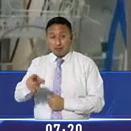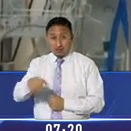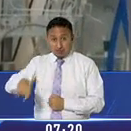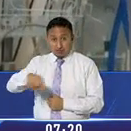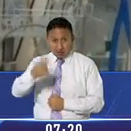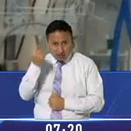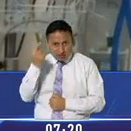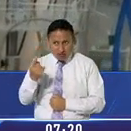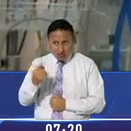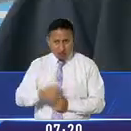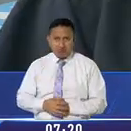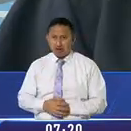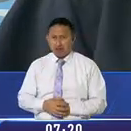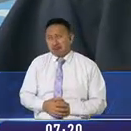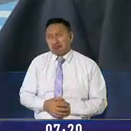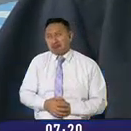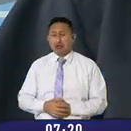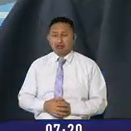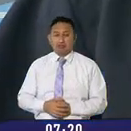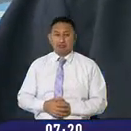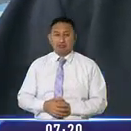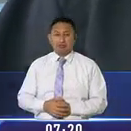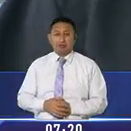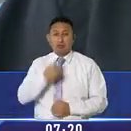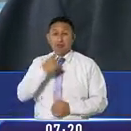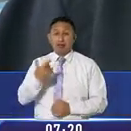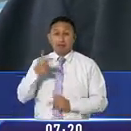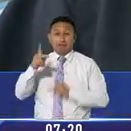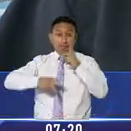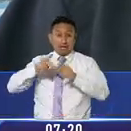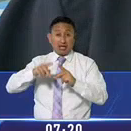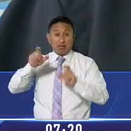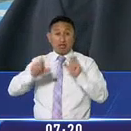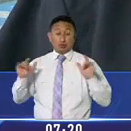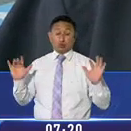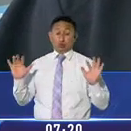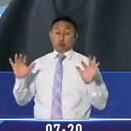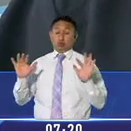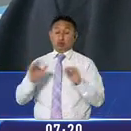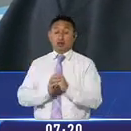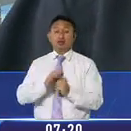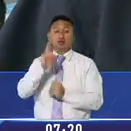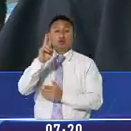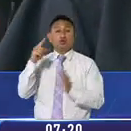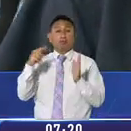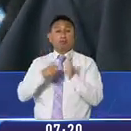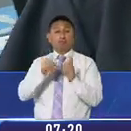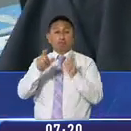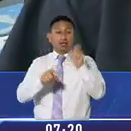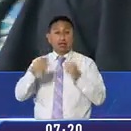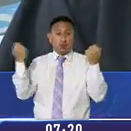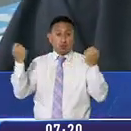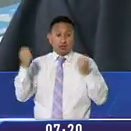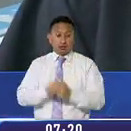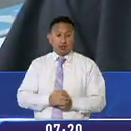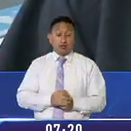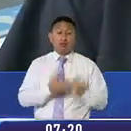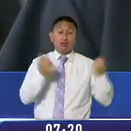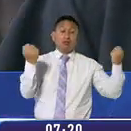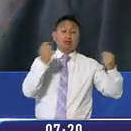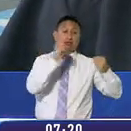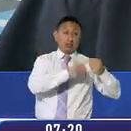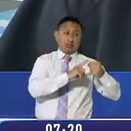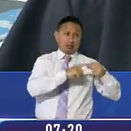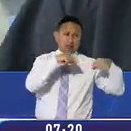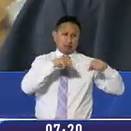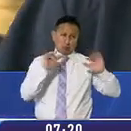el riesgo. El pensar en una playa repleta de gente con una fiesta de 2,000 personas, el pensar en fiestas de Quito con aglomeraciones,